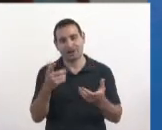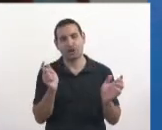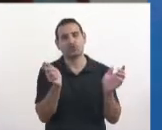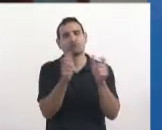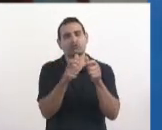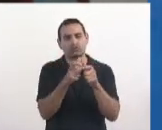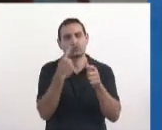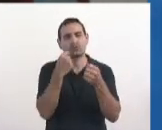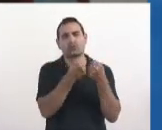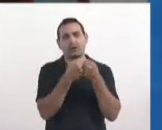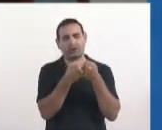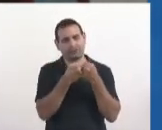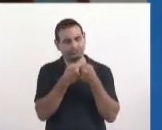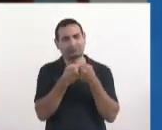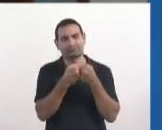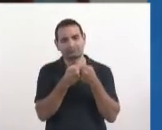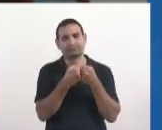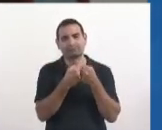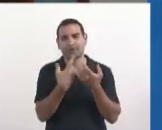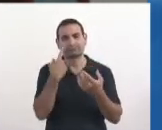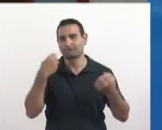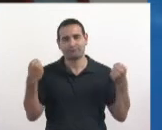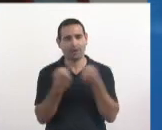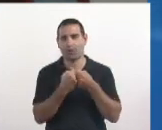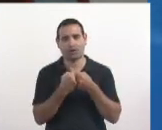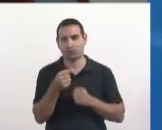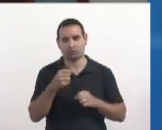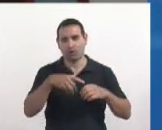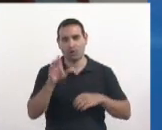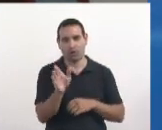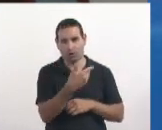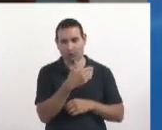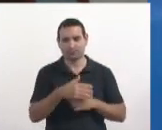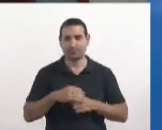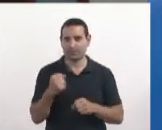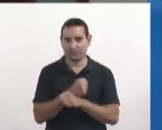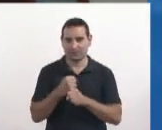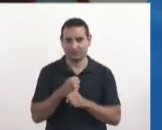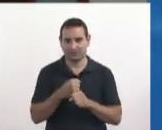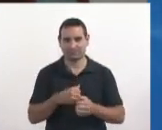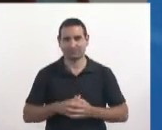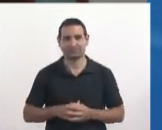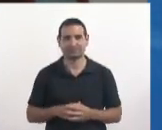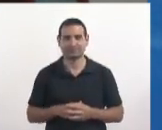comisión de acuerdos por haber tenido por unanimidad la aprobación de estos pliegos. Gracias, senador.